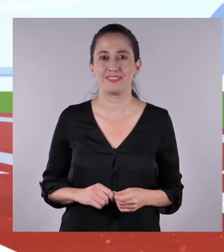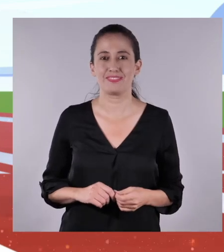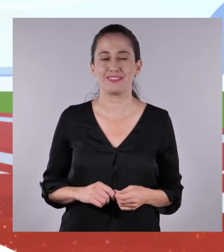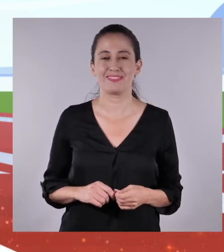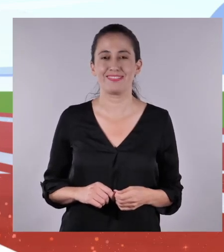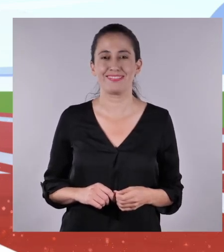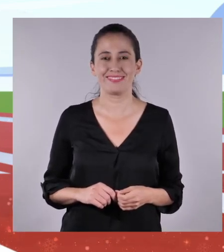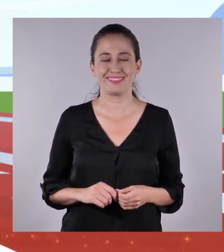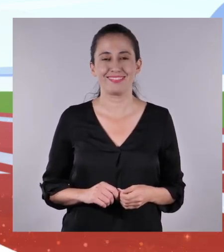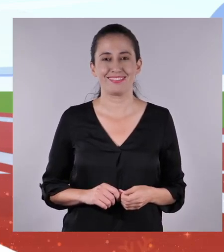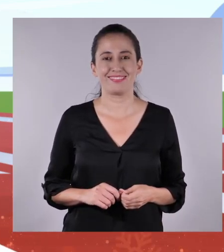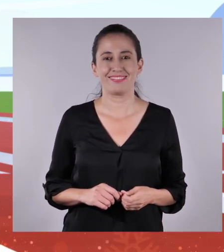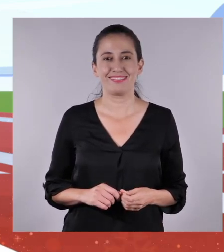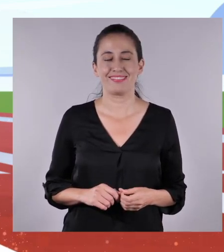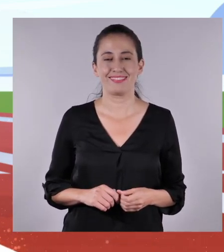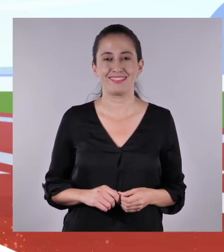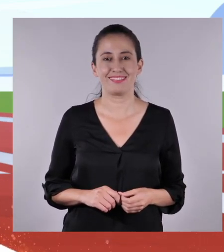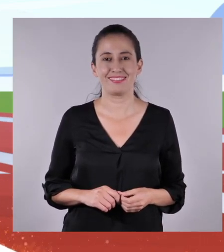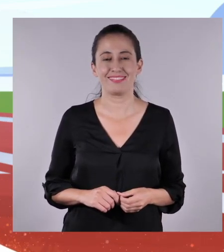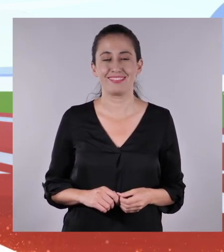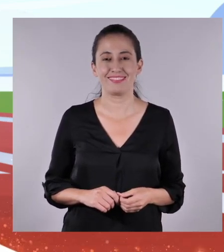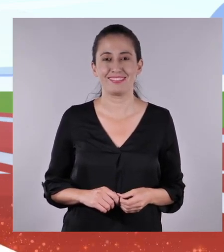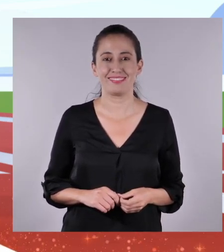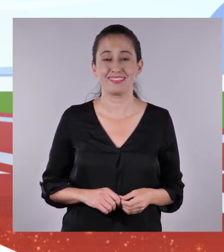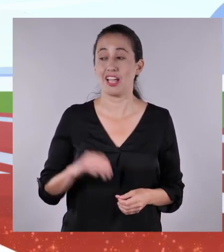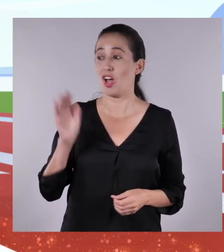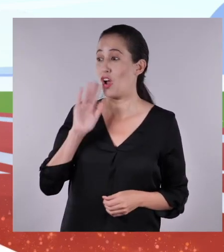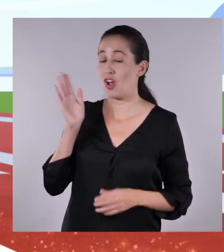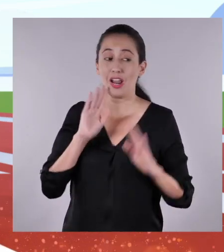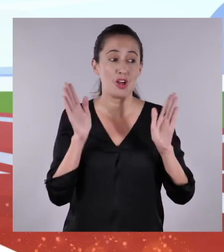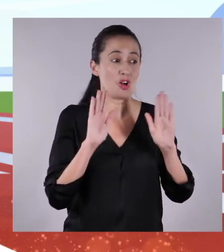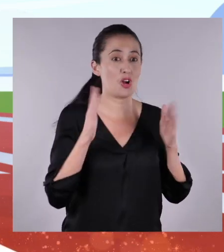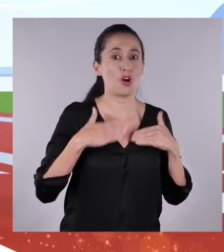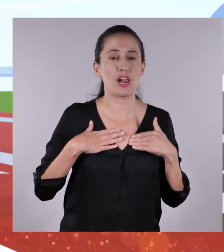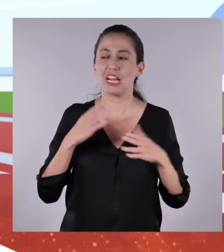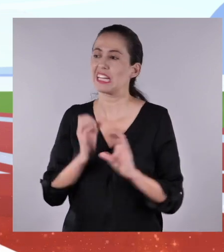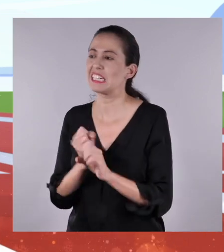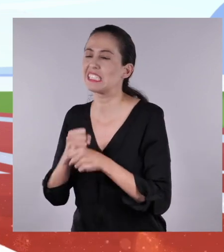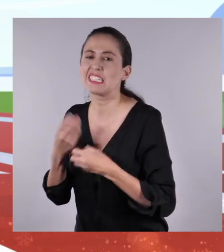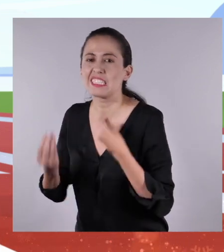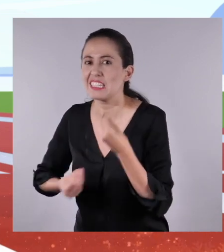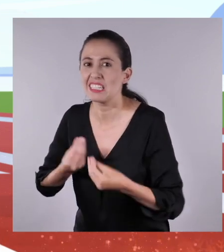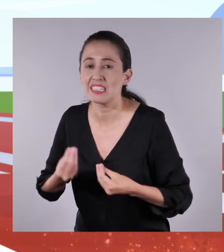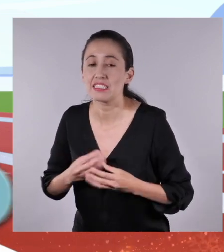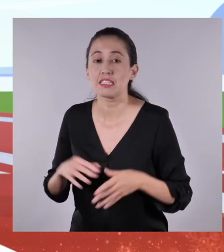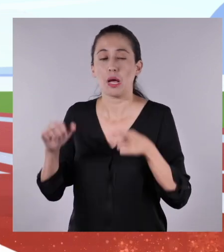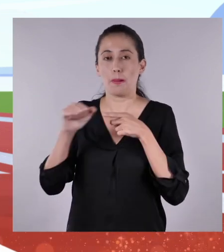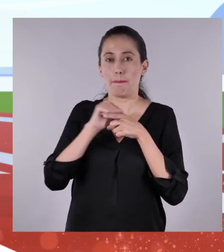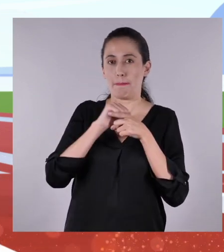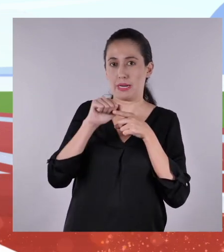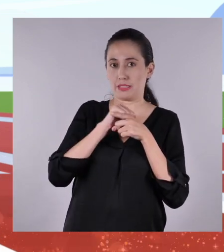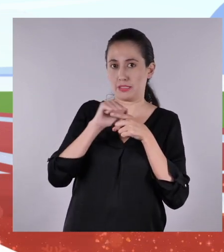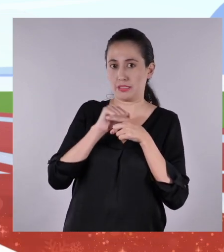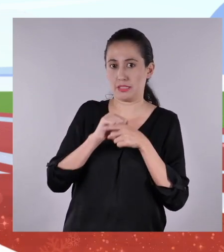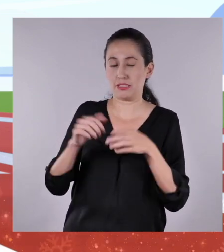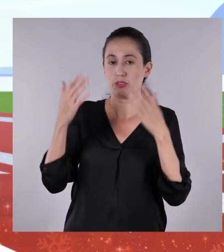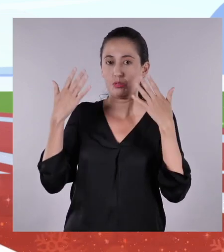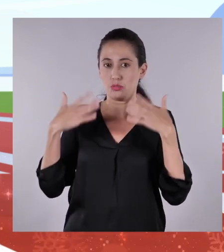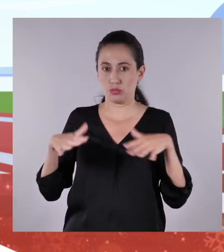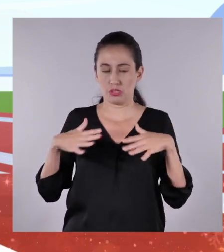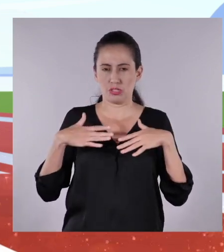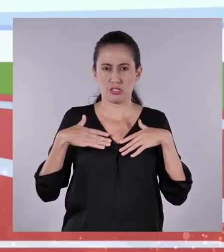Ya llegamos a la meta, ya llegamos a la... Hola, Boris. Hola, Clara, ¿qué estás haciendo? Estaba practicando mi